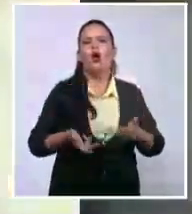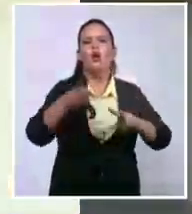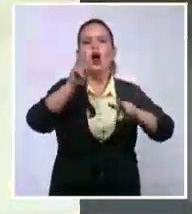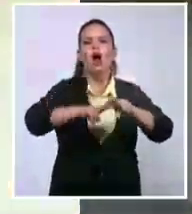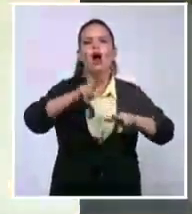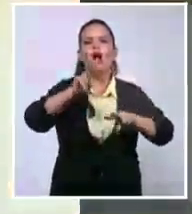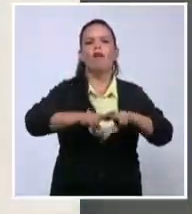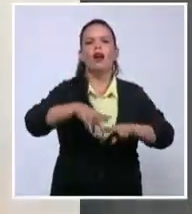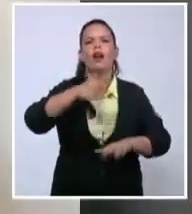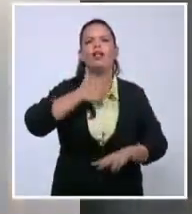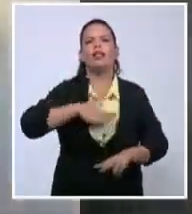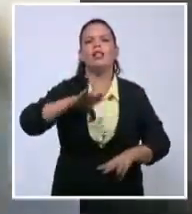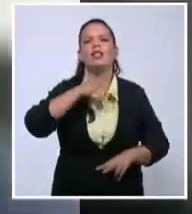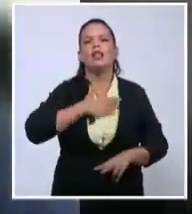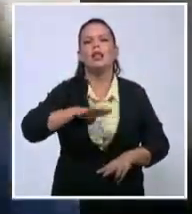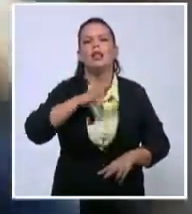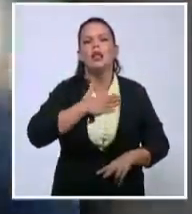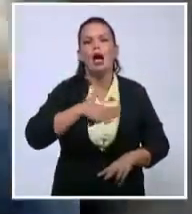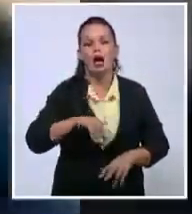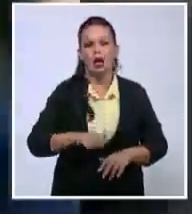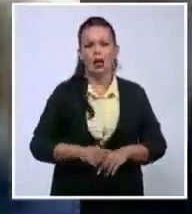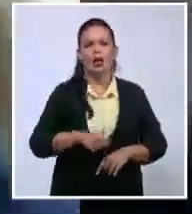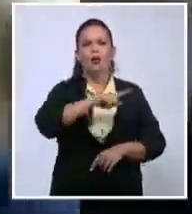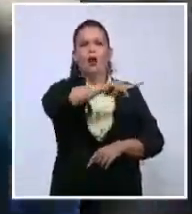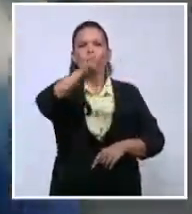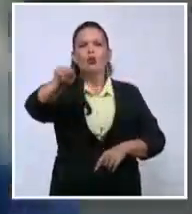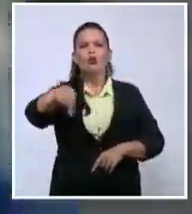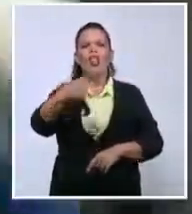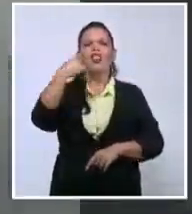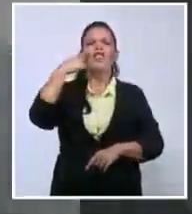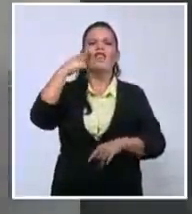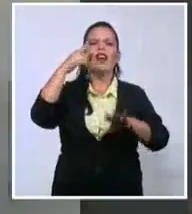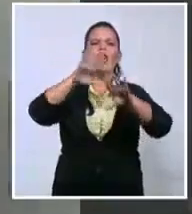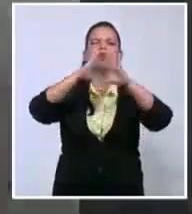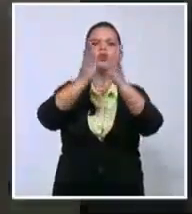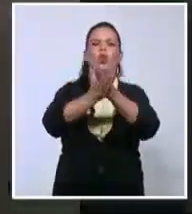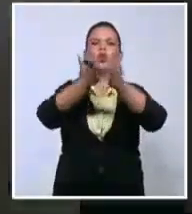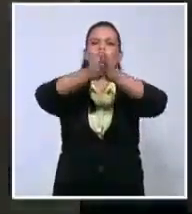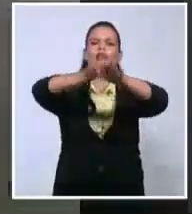Para que no vengan a contárselo a otra gente. Voy terminando por 23.